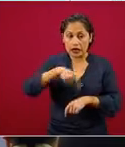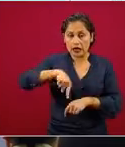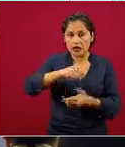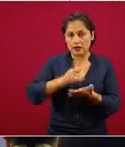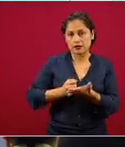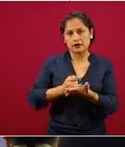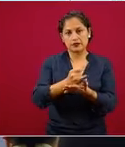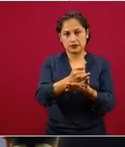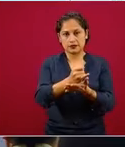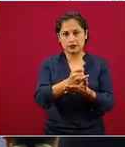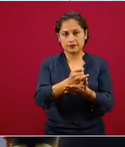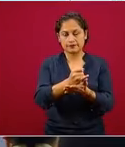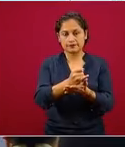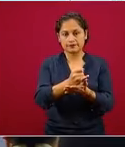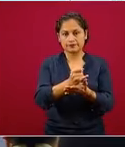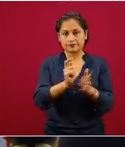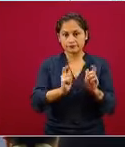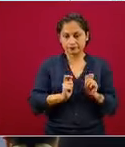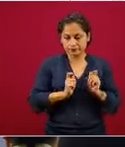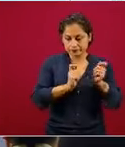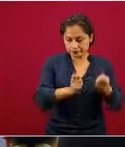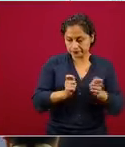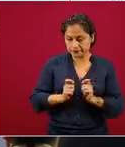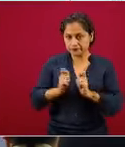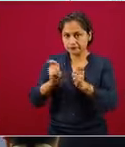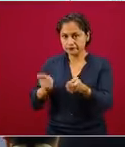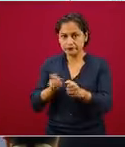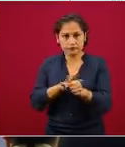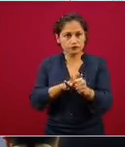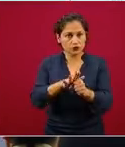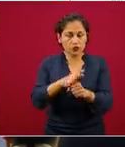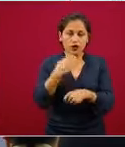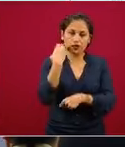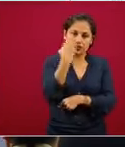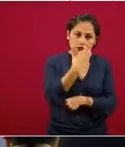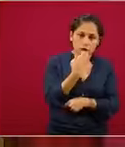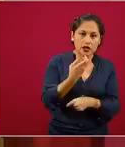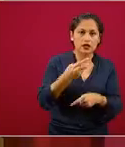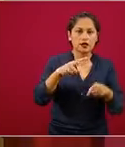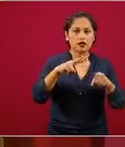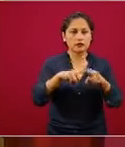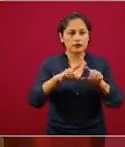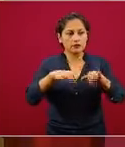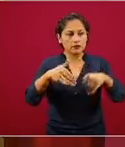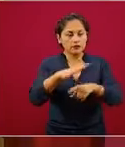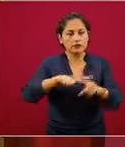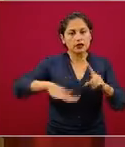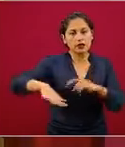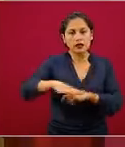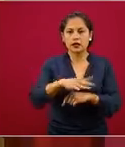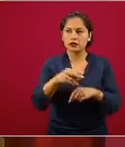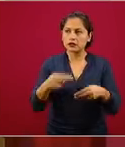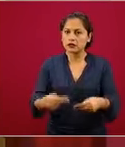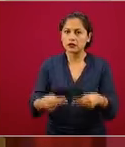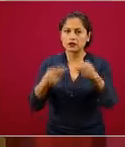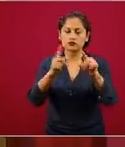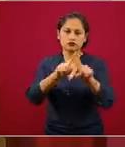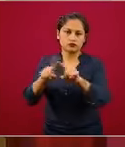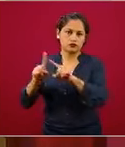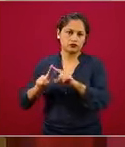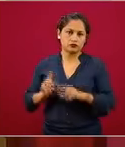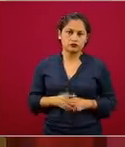intervención: escuelas, parques, comercio, etcétera. Y en un momento